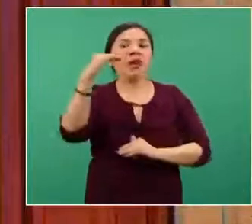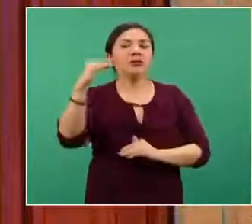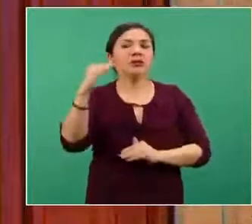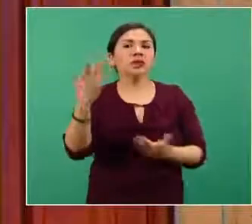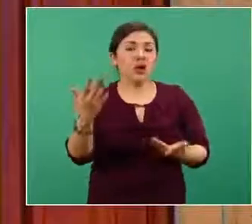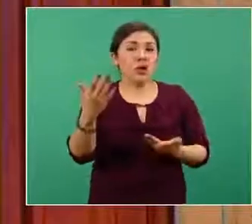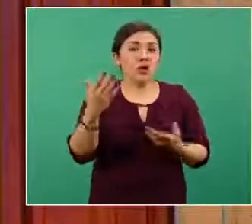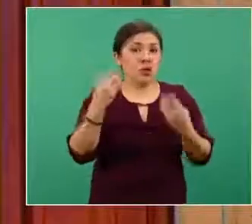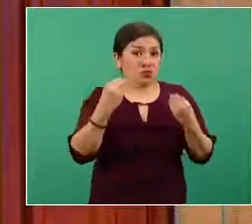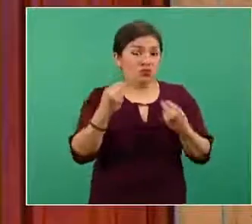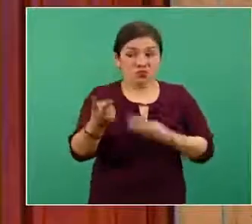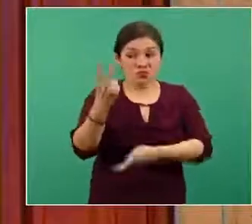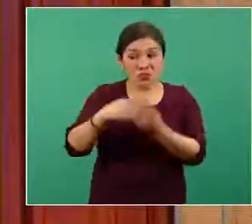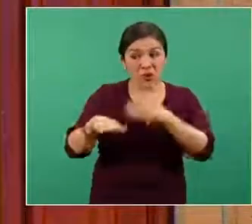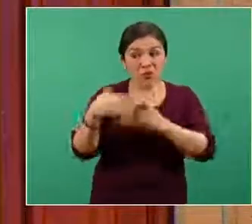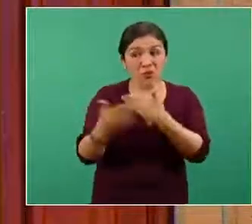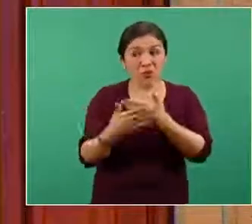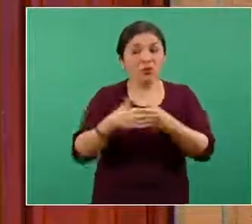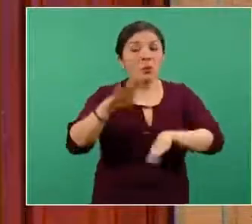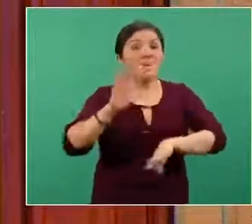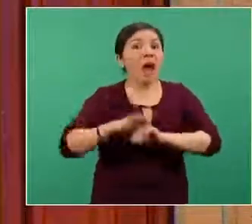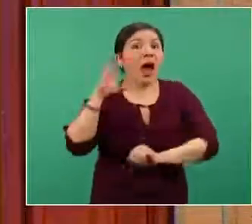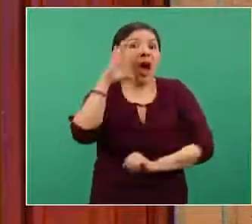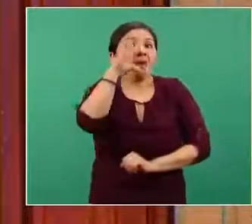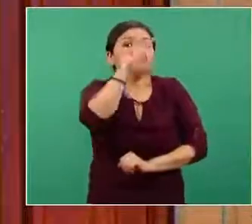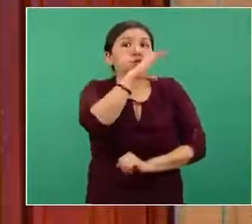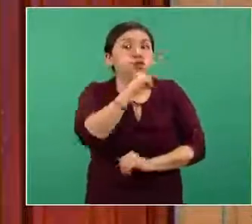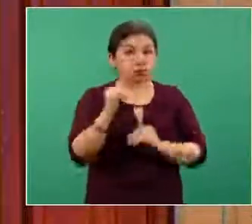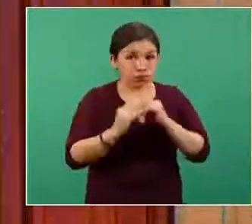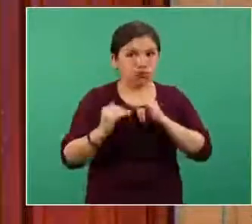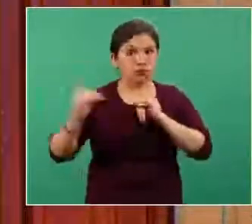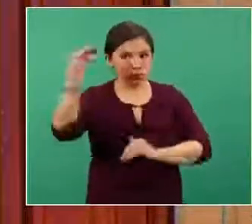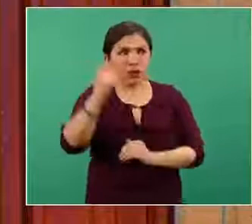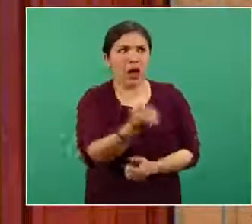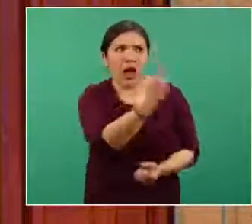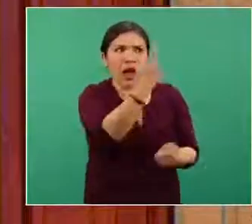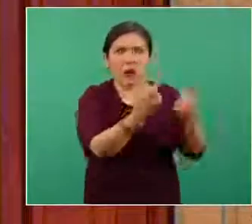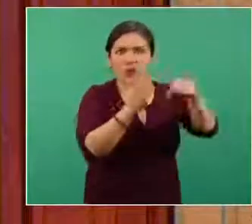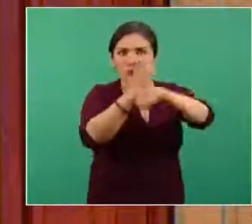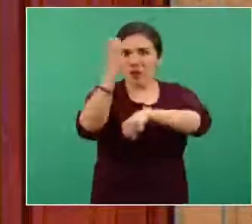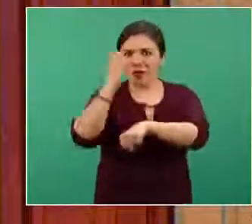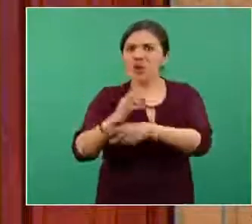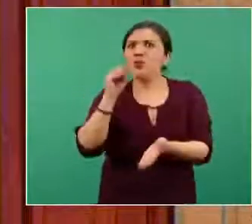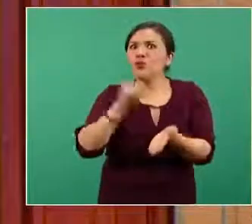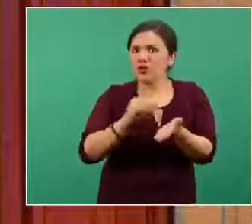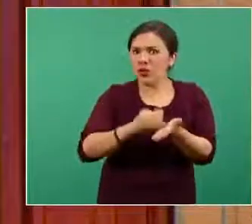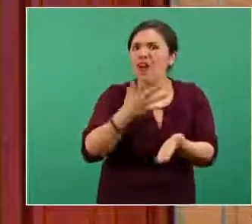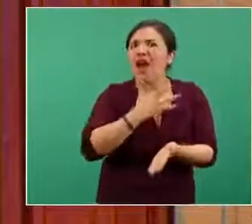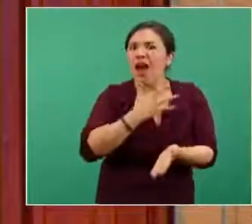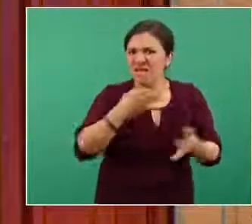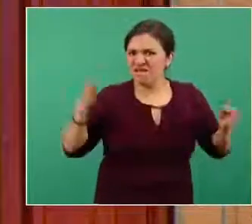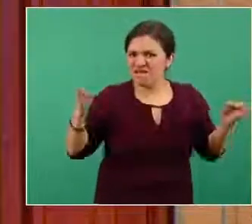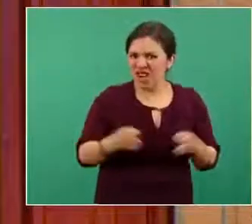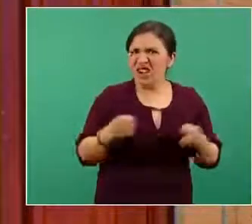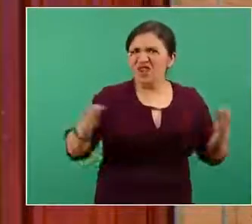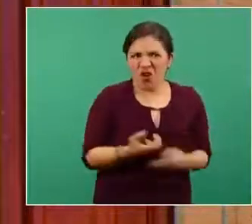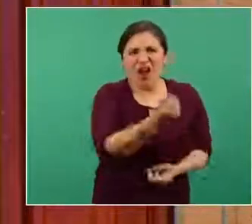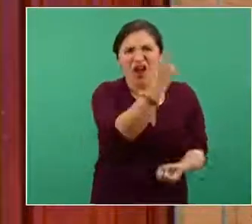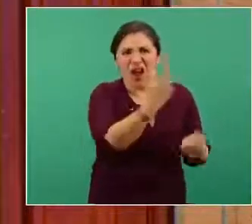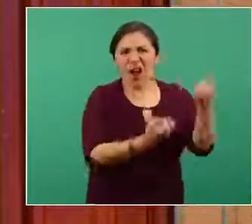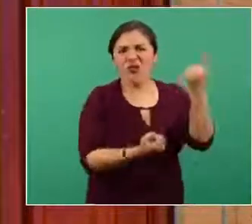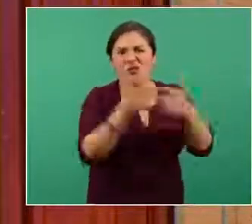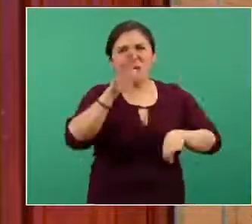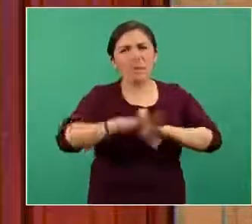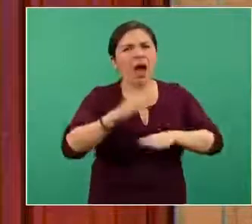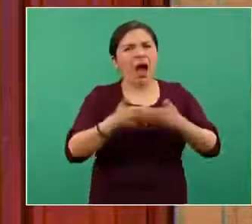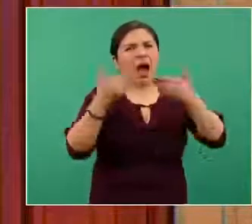todavía no importante, pero sí mayor de temperatura, aunque hay algunas entidades que todavía están teniendo afectaciones por frentes fríos, sobre todo